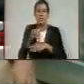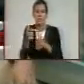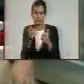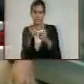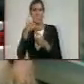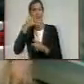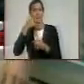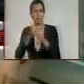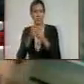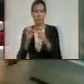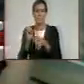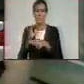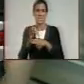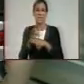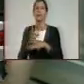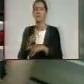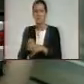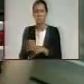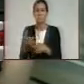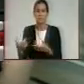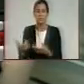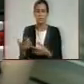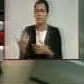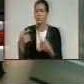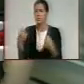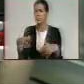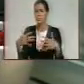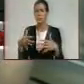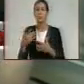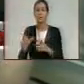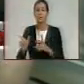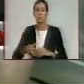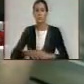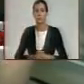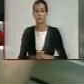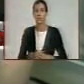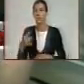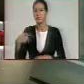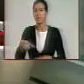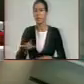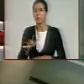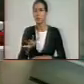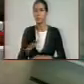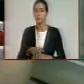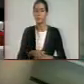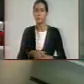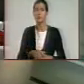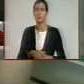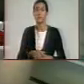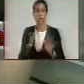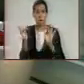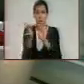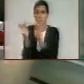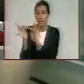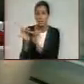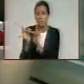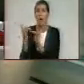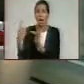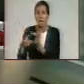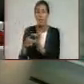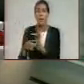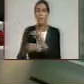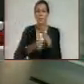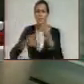el 0800, etcétera. En fin, tenemos ya y contactados para proyectos,